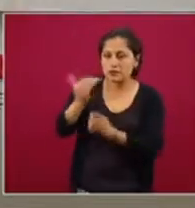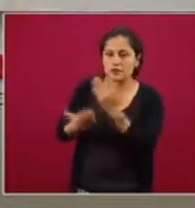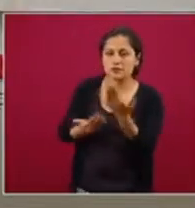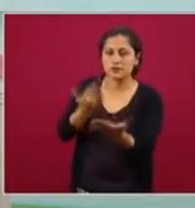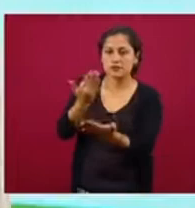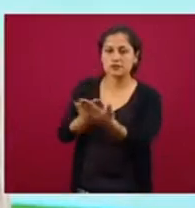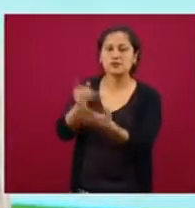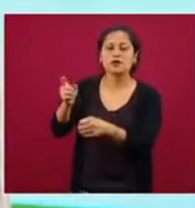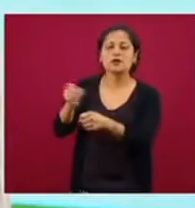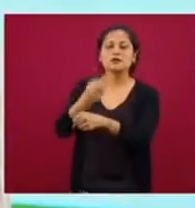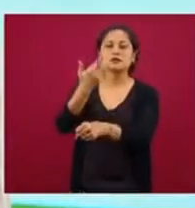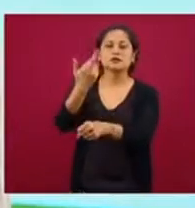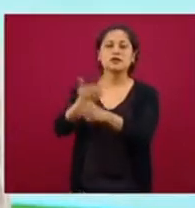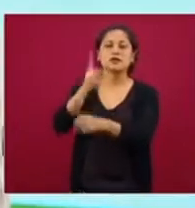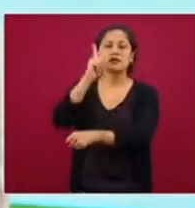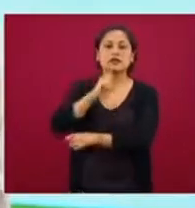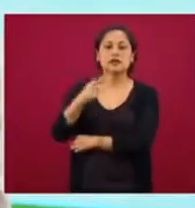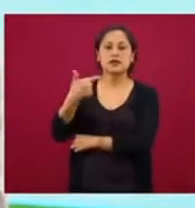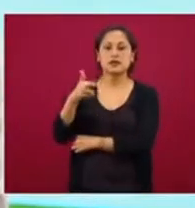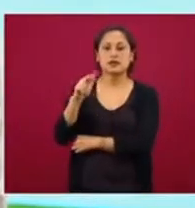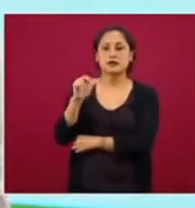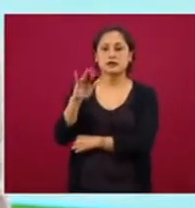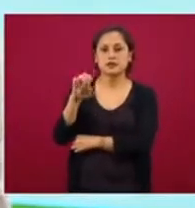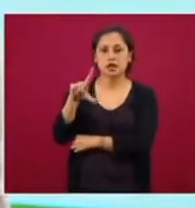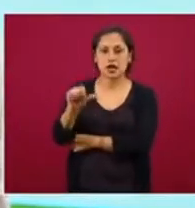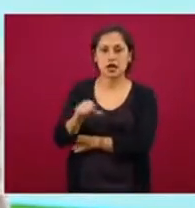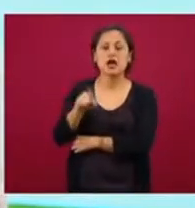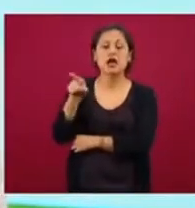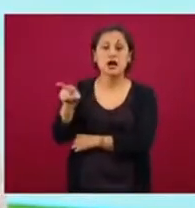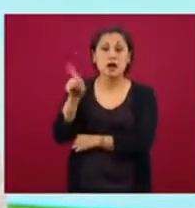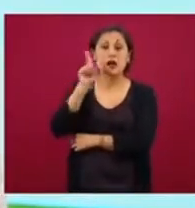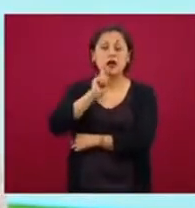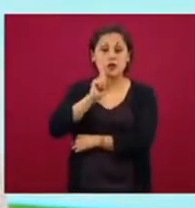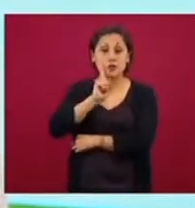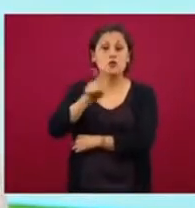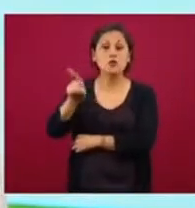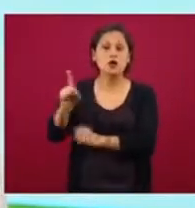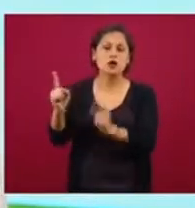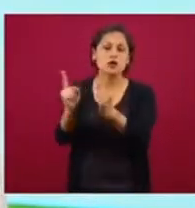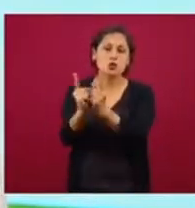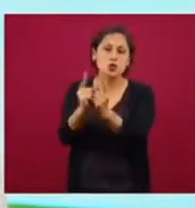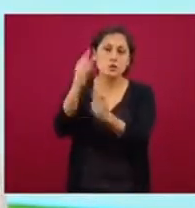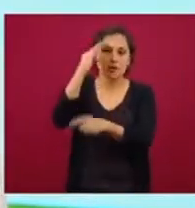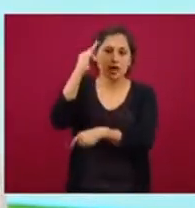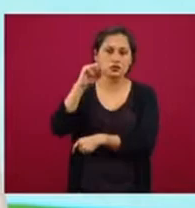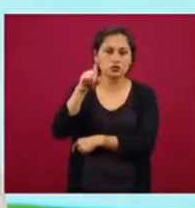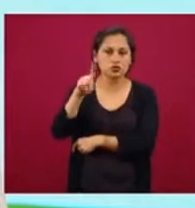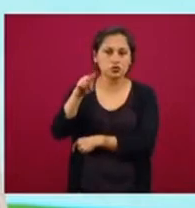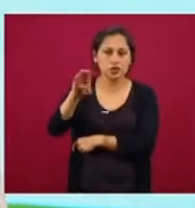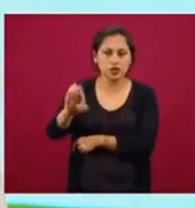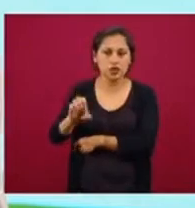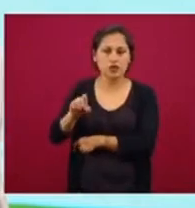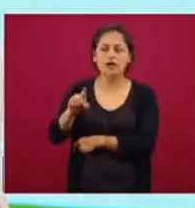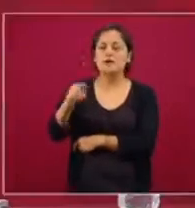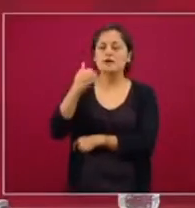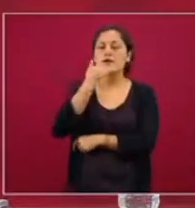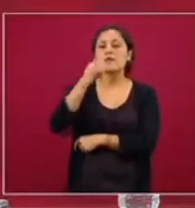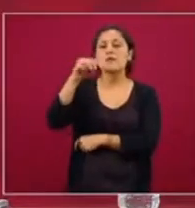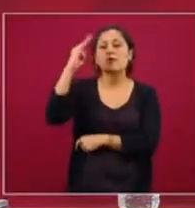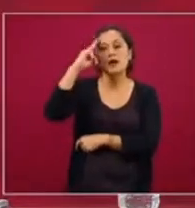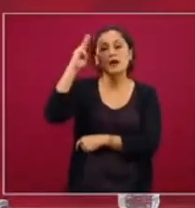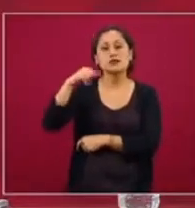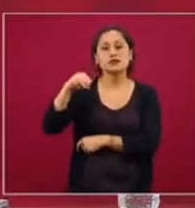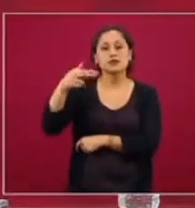secretaria Graciela Márquez. Ella estuvo en mucho contacto con el maestro Herrera desde el